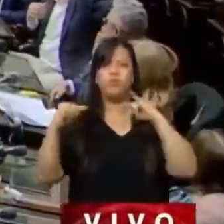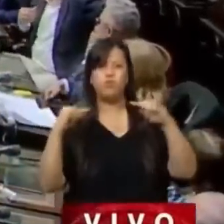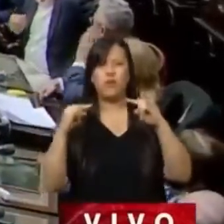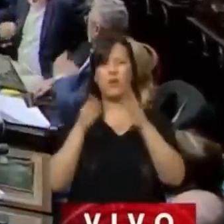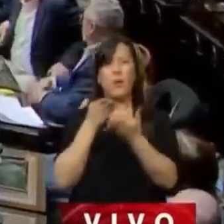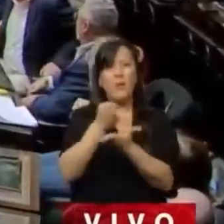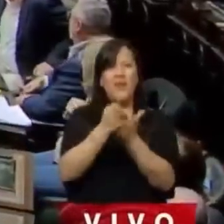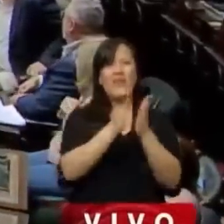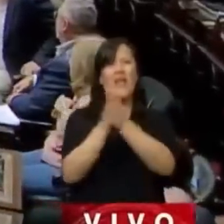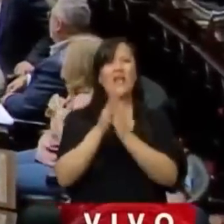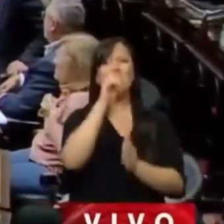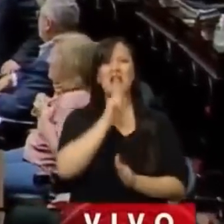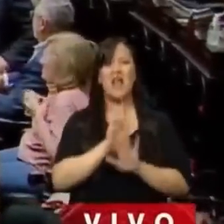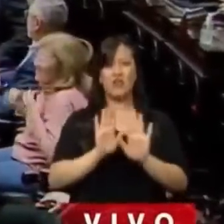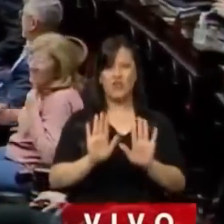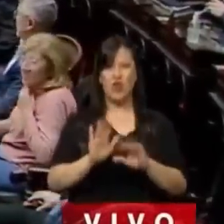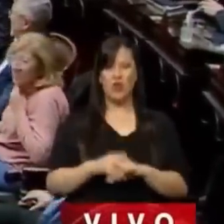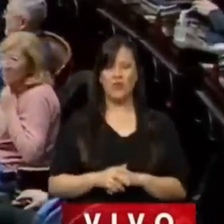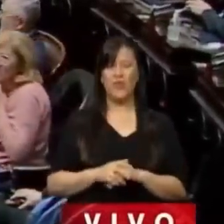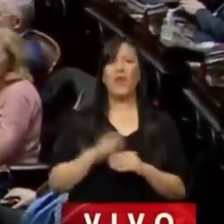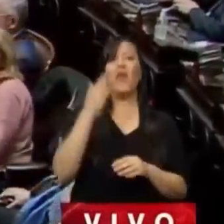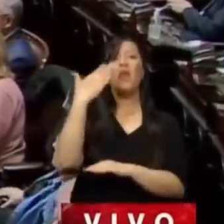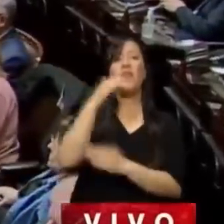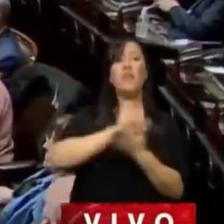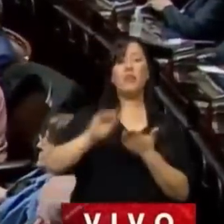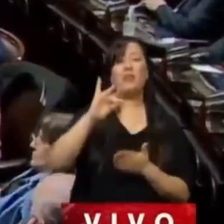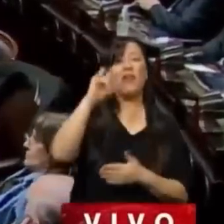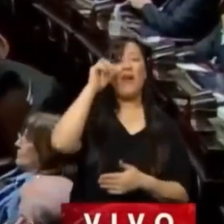diputados. Diputada del Pla.